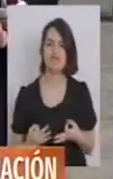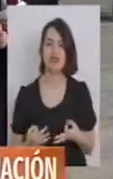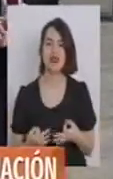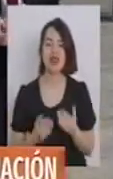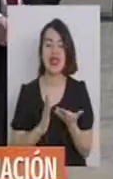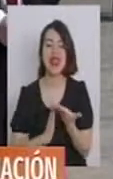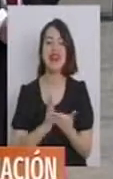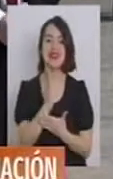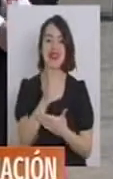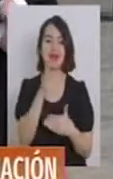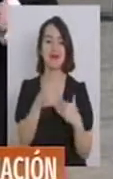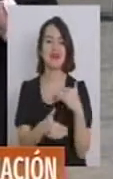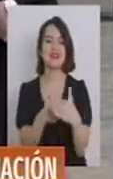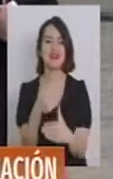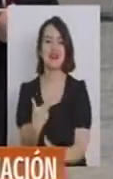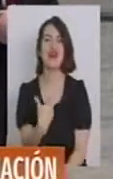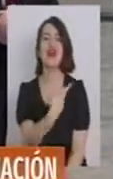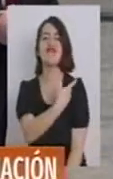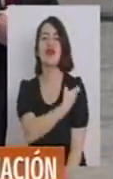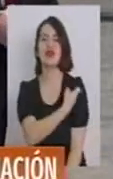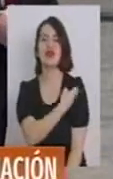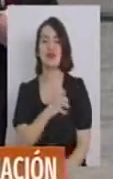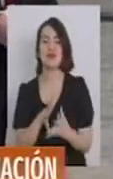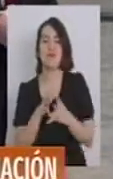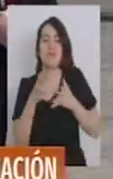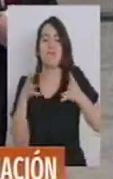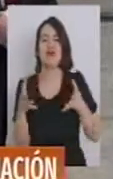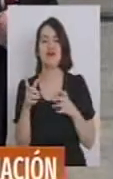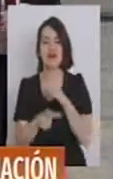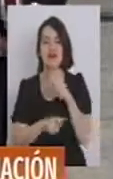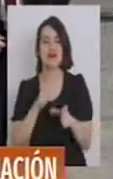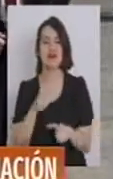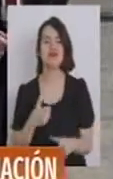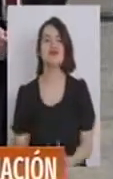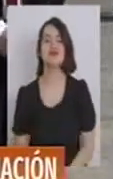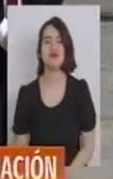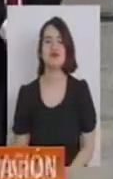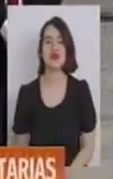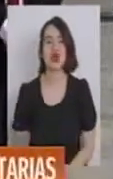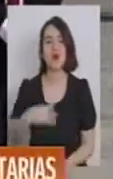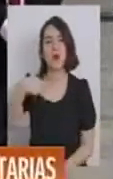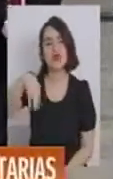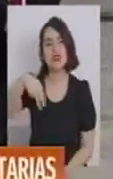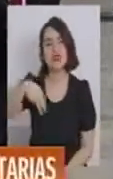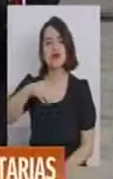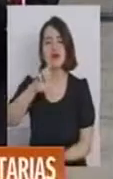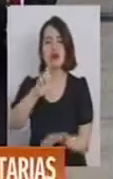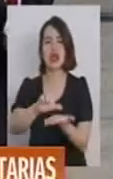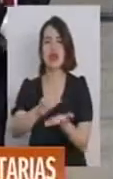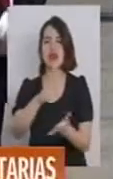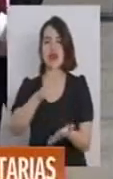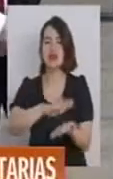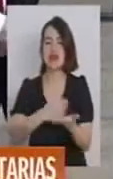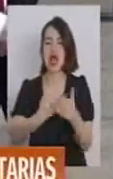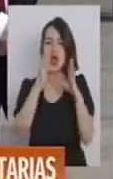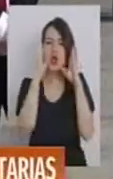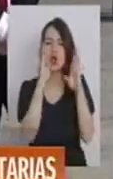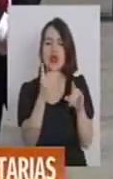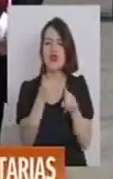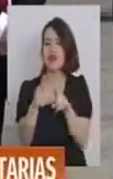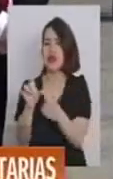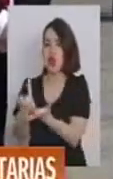iniciar este proceso de vacunación masiva. Los municipios, los centros de salud y las distintas unidades que